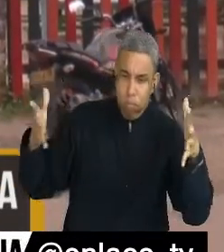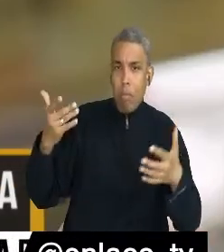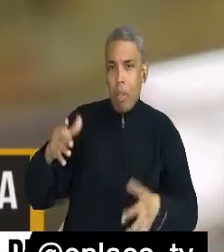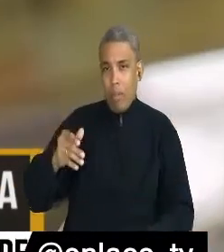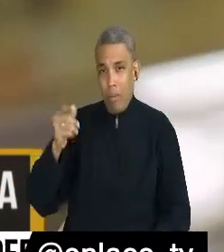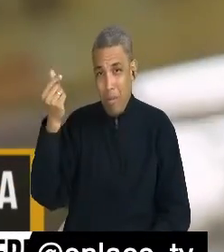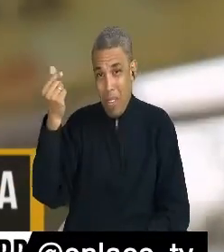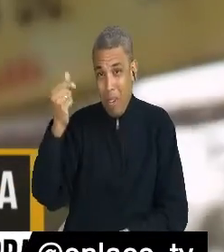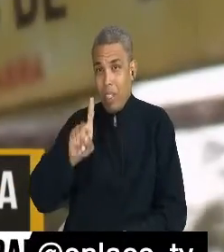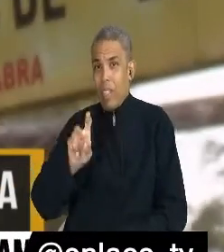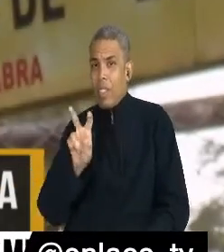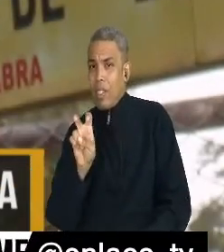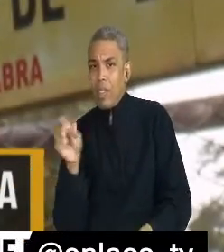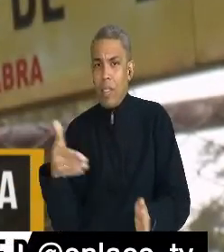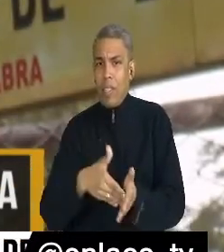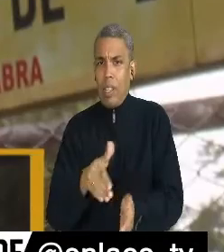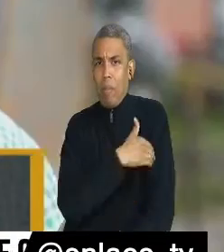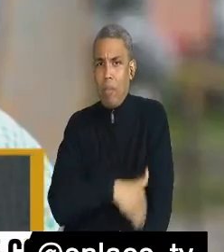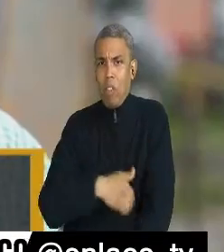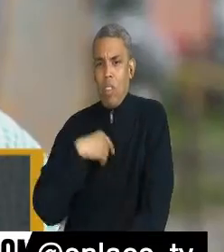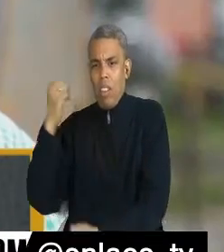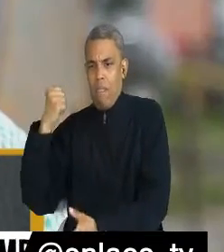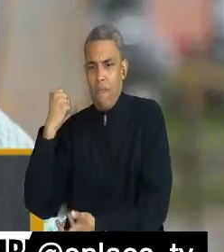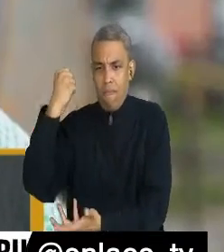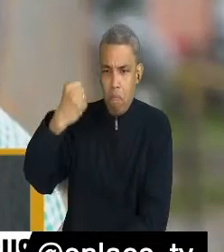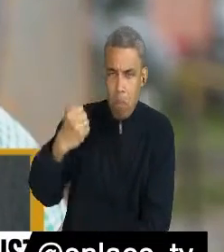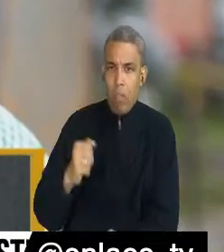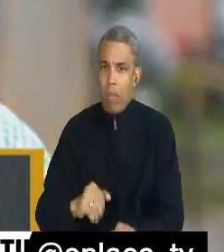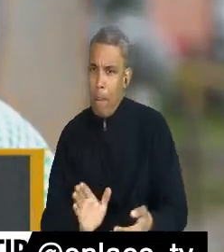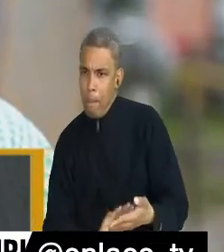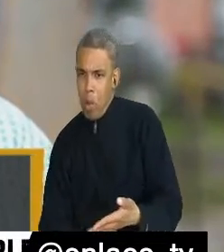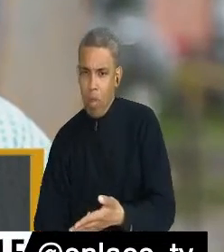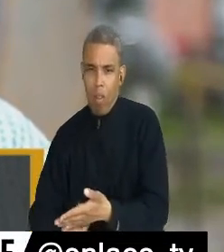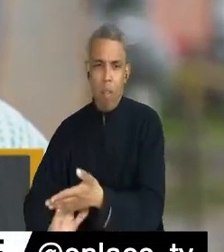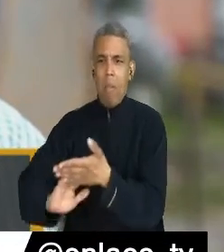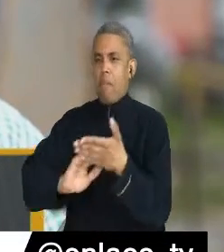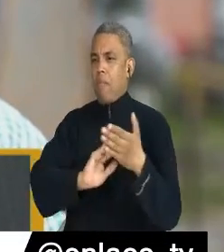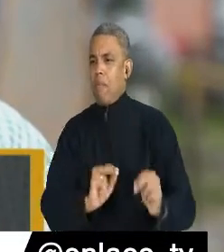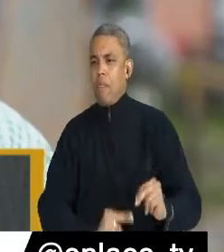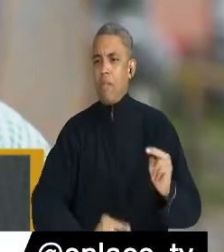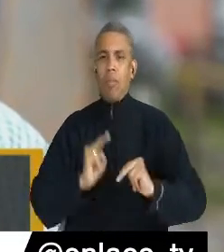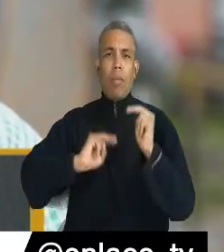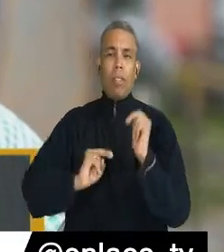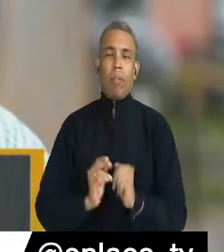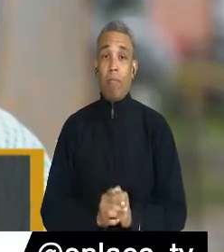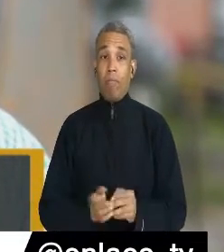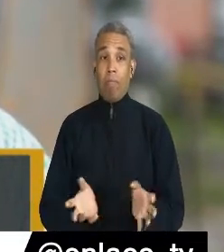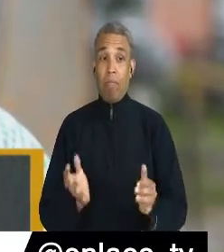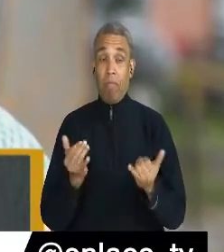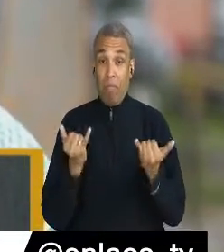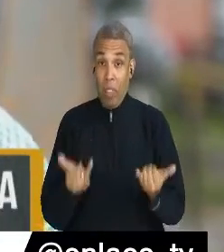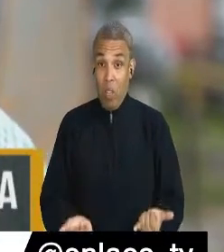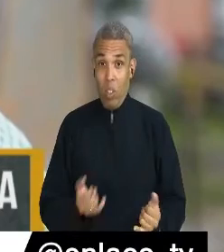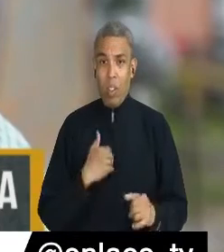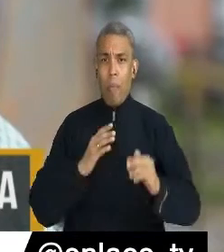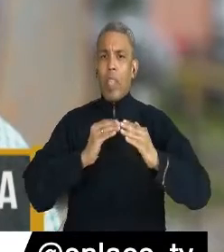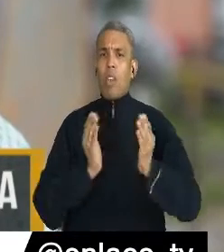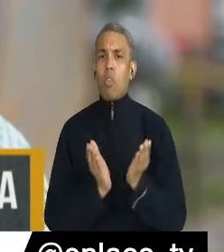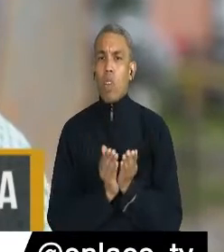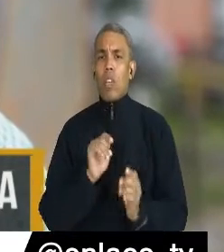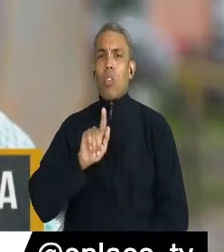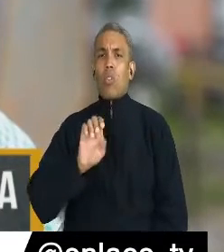mil 643 millones adicional a eso también ya suscribimos el acta inicio para la construcción del colegio la fortuna